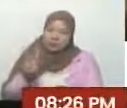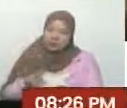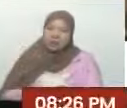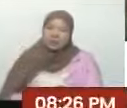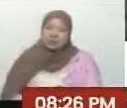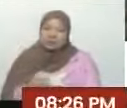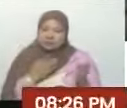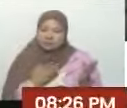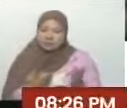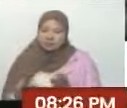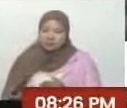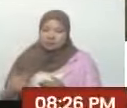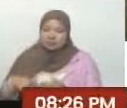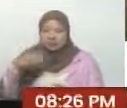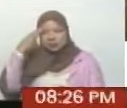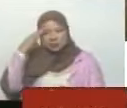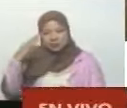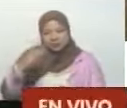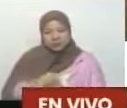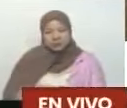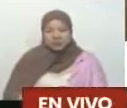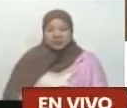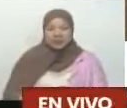Bienvenido, dame un saludo.